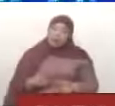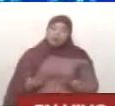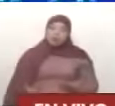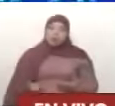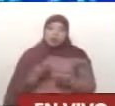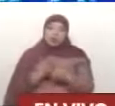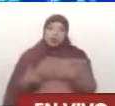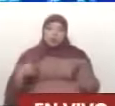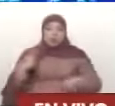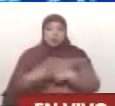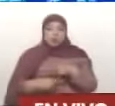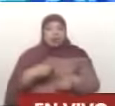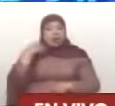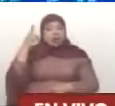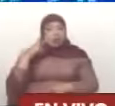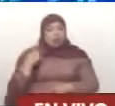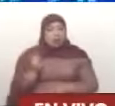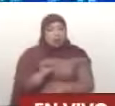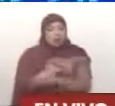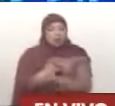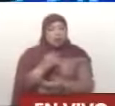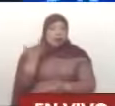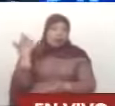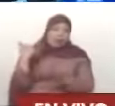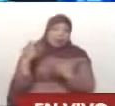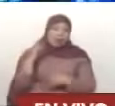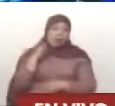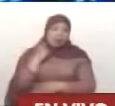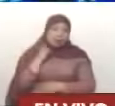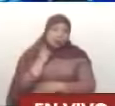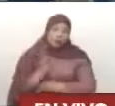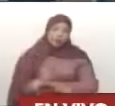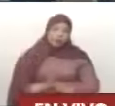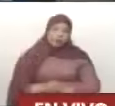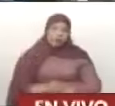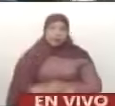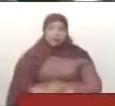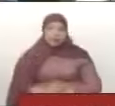de liberación de los negros esclavos. Bueno, aquí tenemos ya para